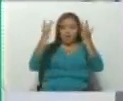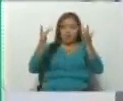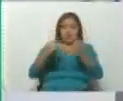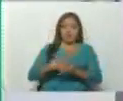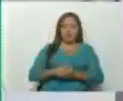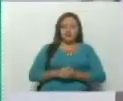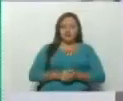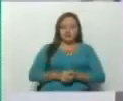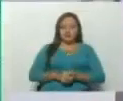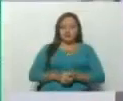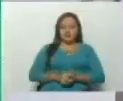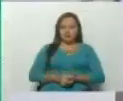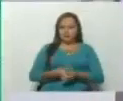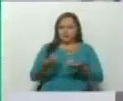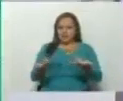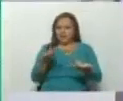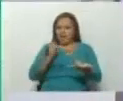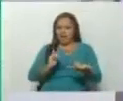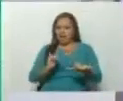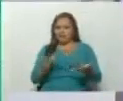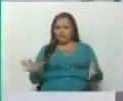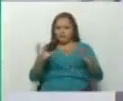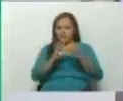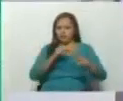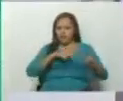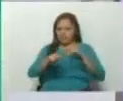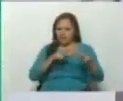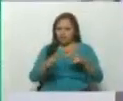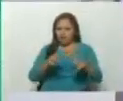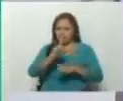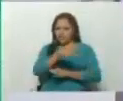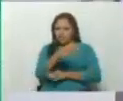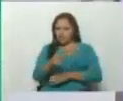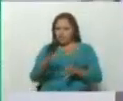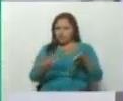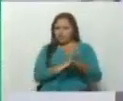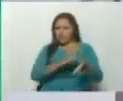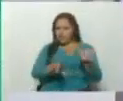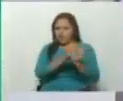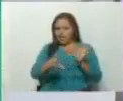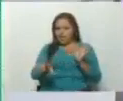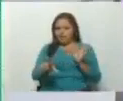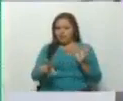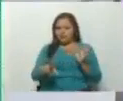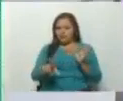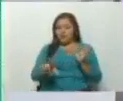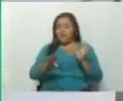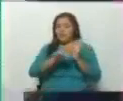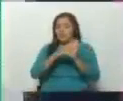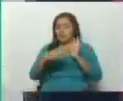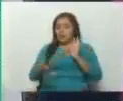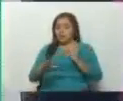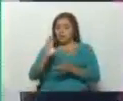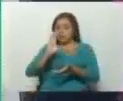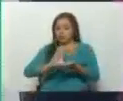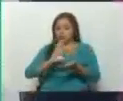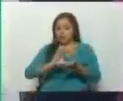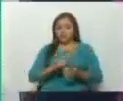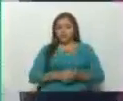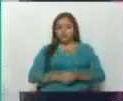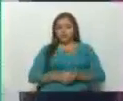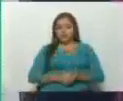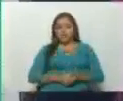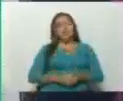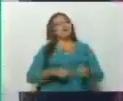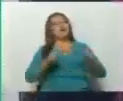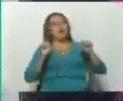una ciudad inteligente. ¿Qué tanto tiene que ver quizás eso con la Ley Orgánica de Derecho a la Ciudad? Sí, bueno, precisamente la ley desarrolla